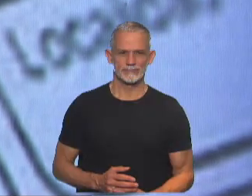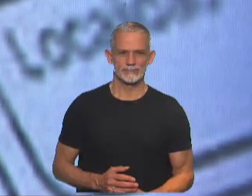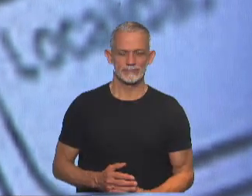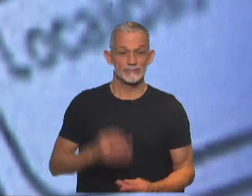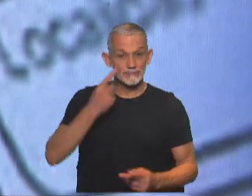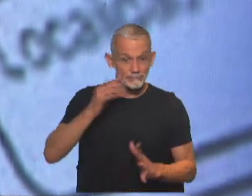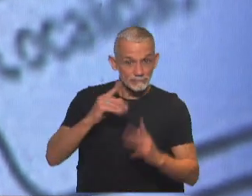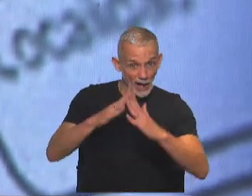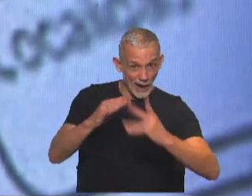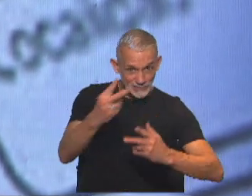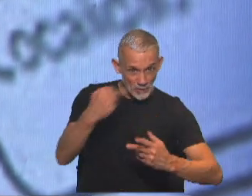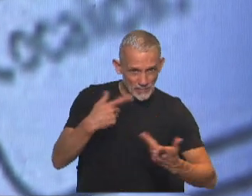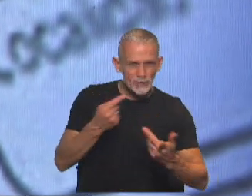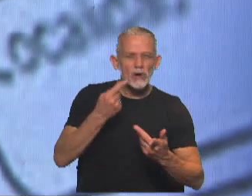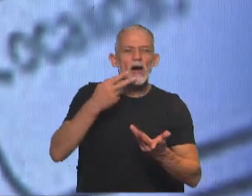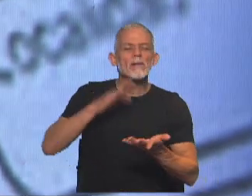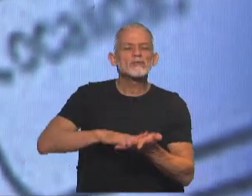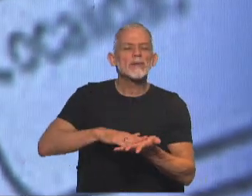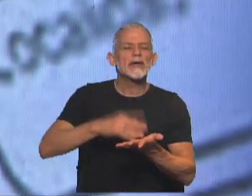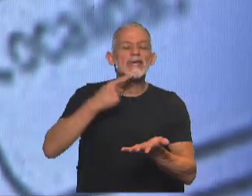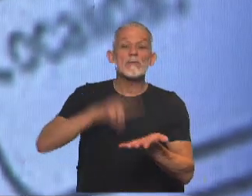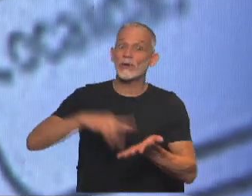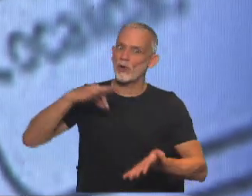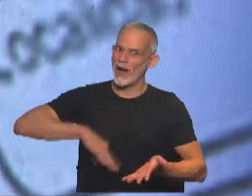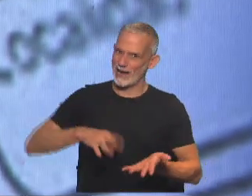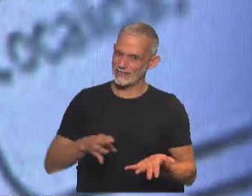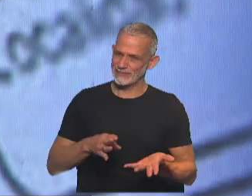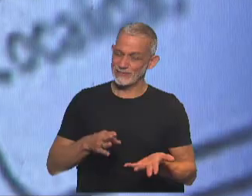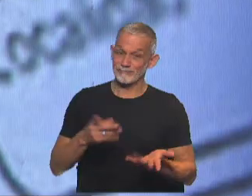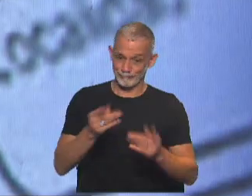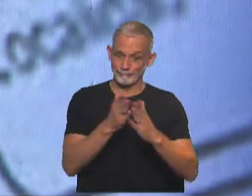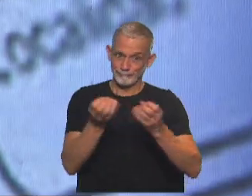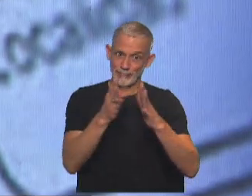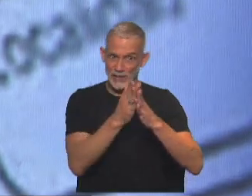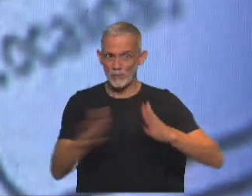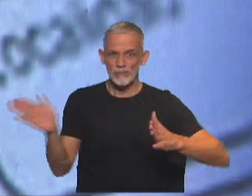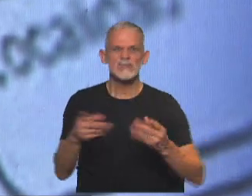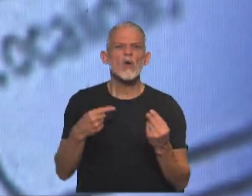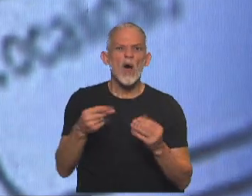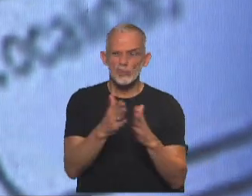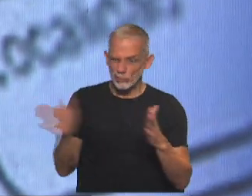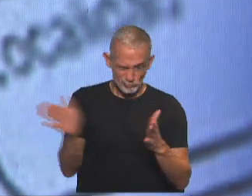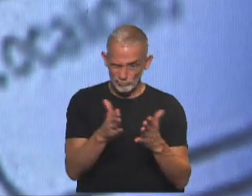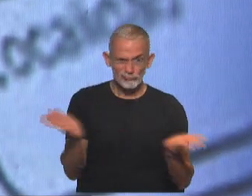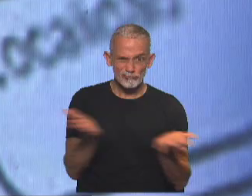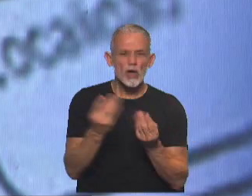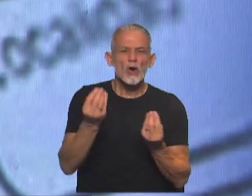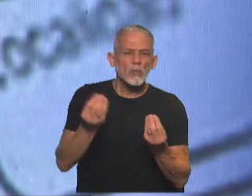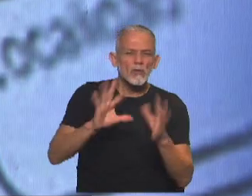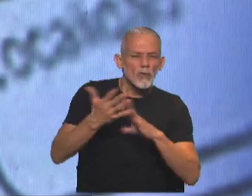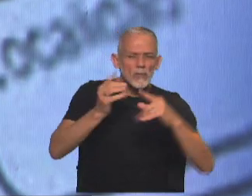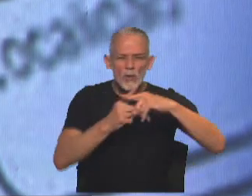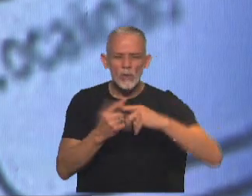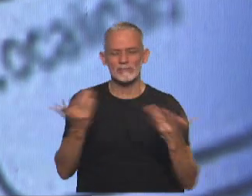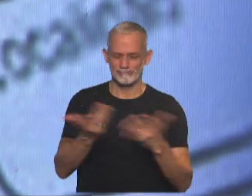Y atención en casa, porque vamos a hablar del impuesto a las ganancias, el impuesto que finalmente va a comenzar a regir. La pregunta es cuándo, cómo se va a aplicar. Por eso ya estamos